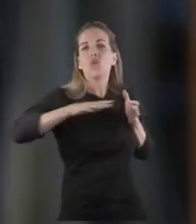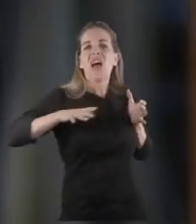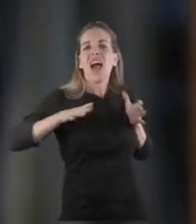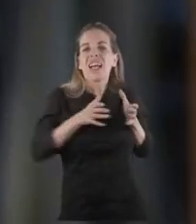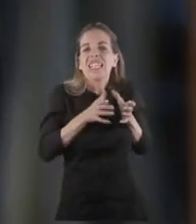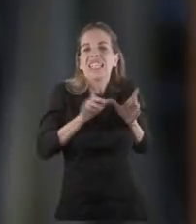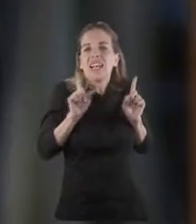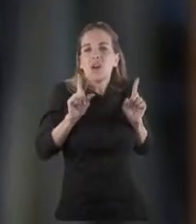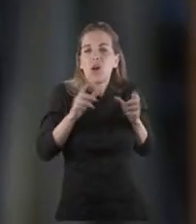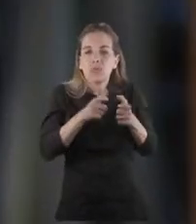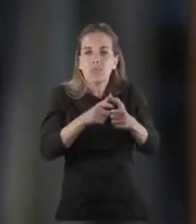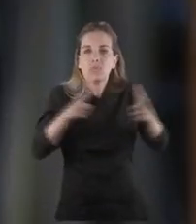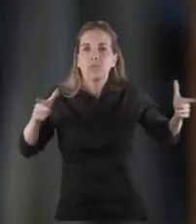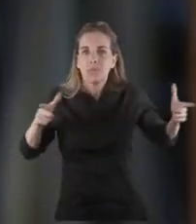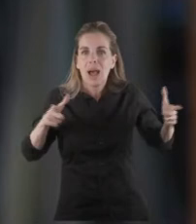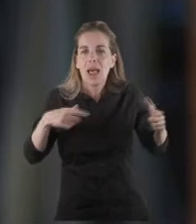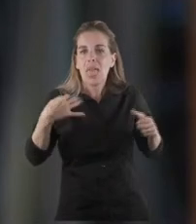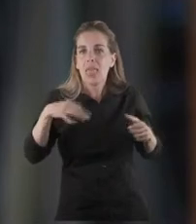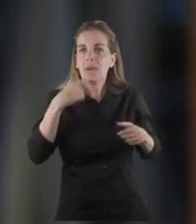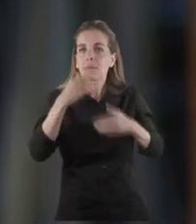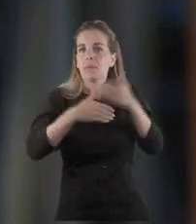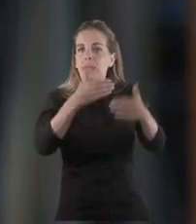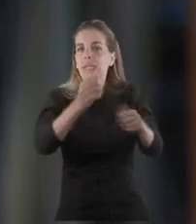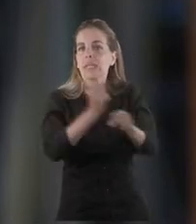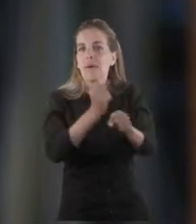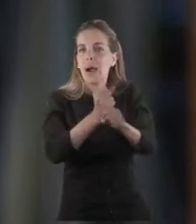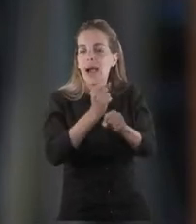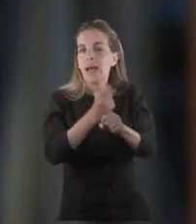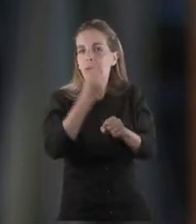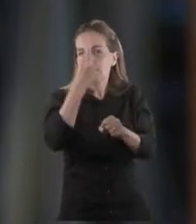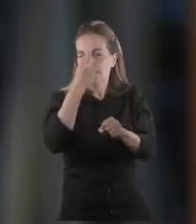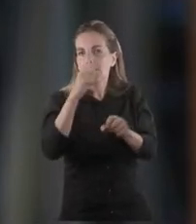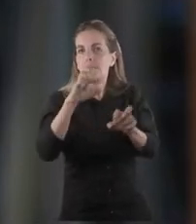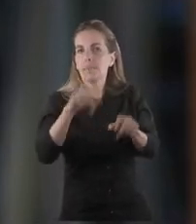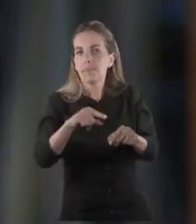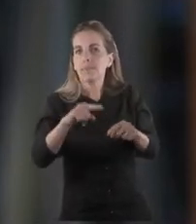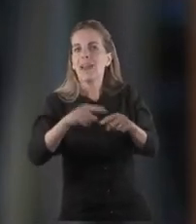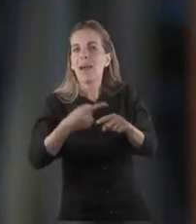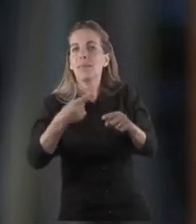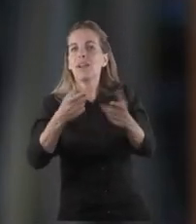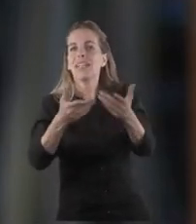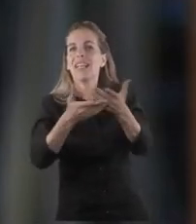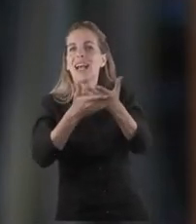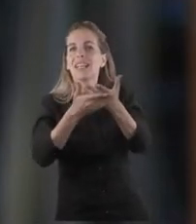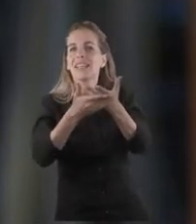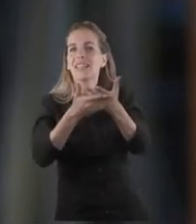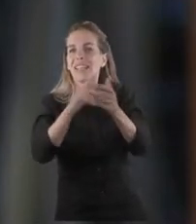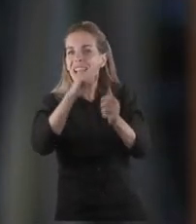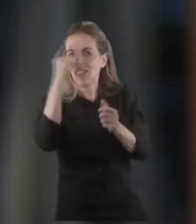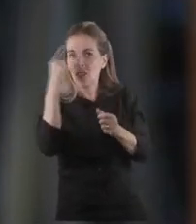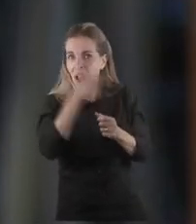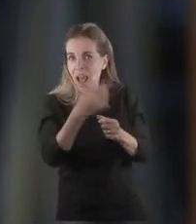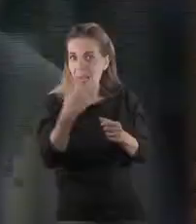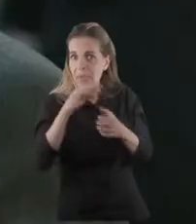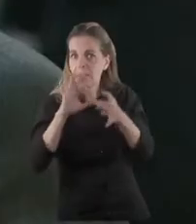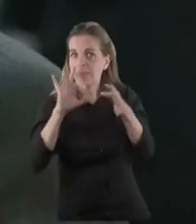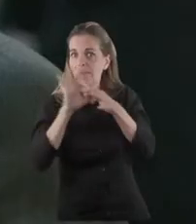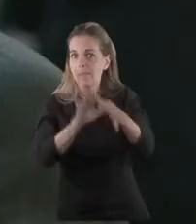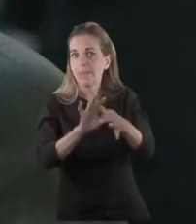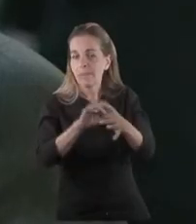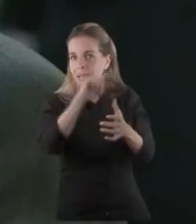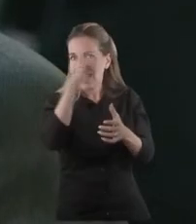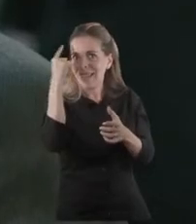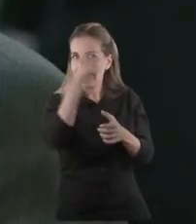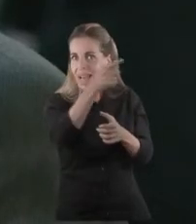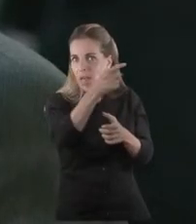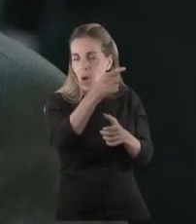que tenemos que seguir teniendo políticas nacionales que tienen que ser política de Estado. La defensa de la industria nacional tiene que ser una política de